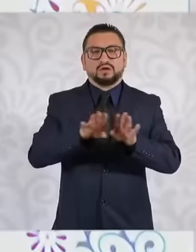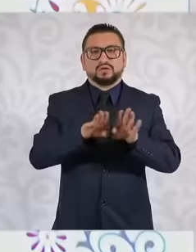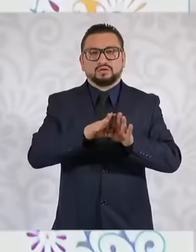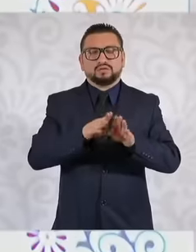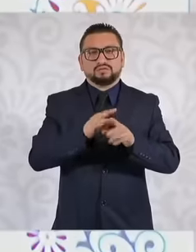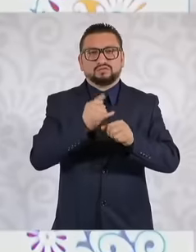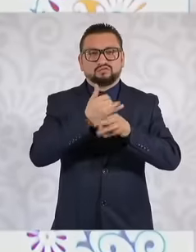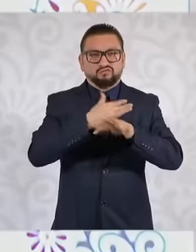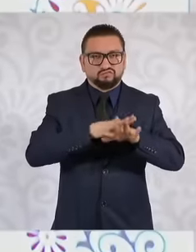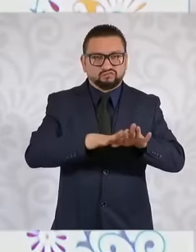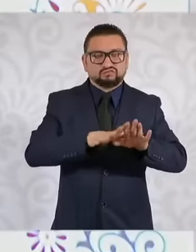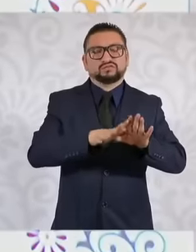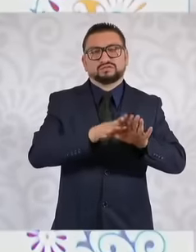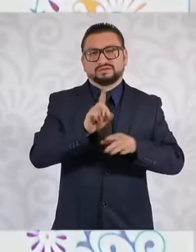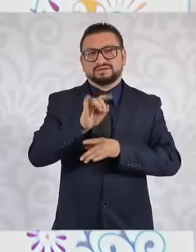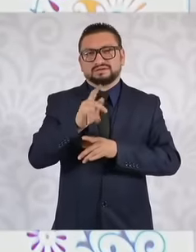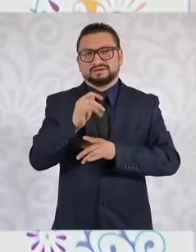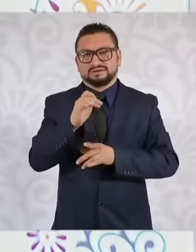de